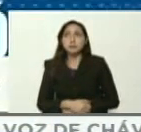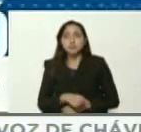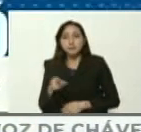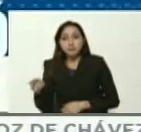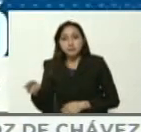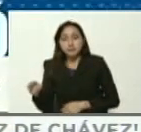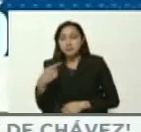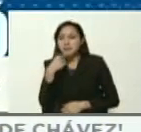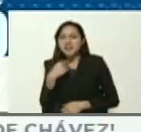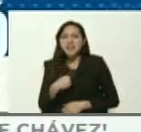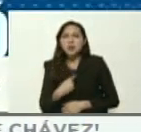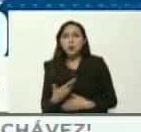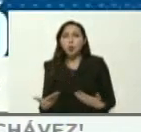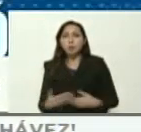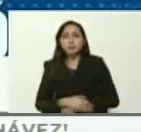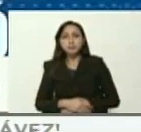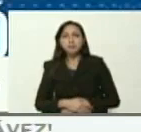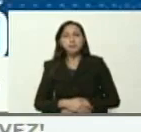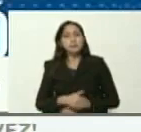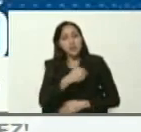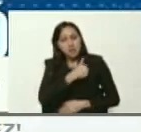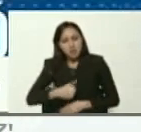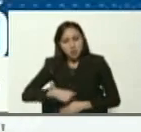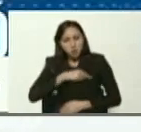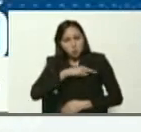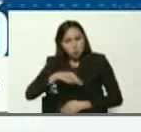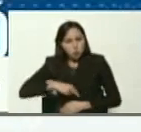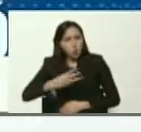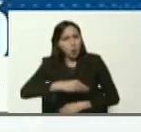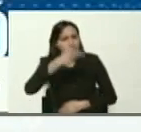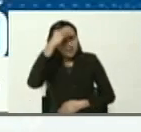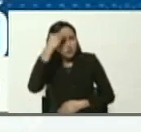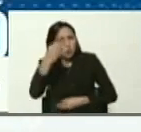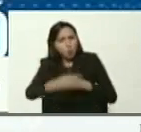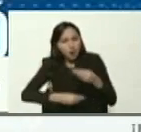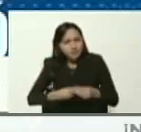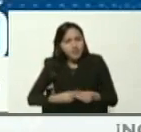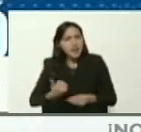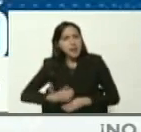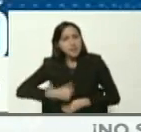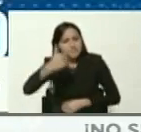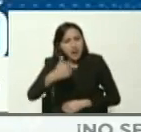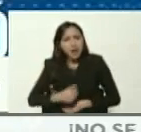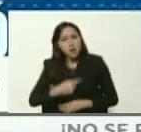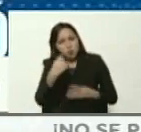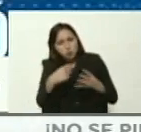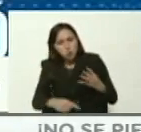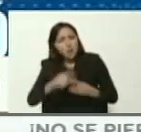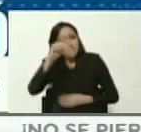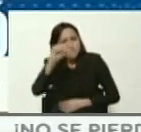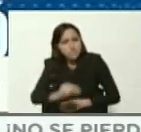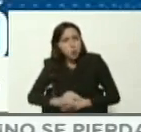Eliezer me dijo, presidente, hemos aprendido a hacer más con menos.